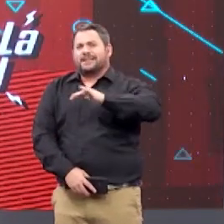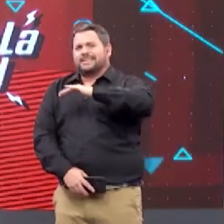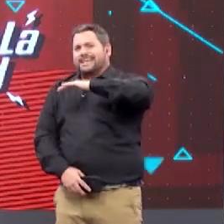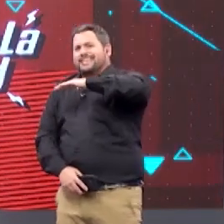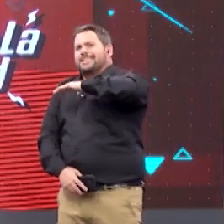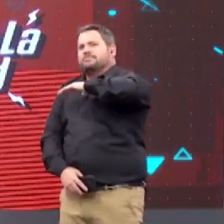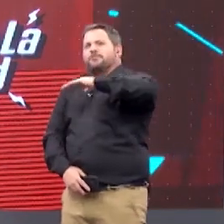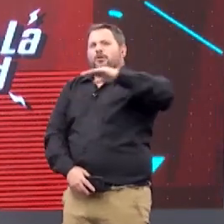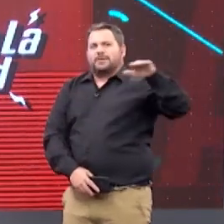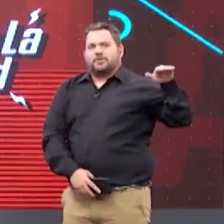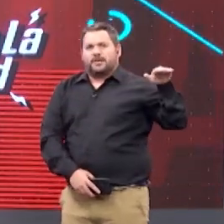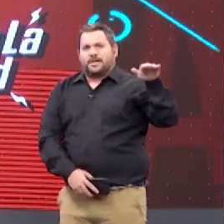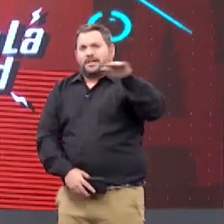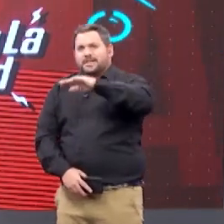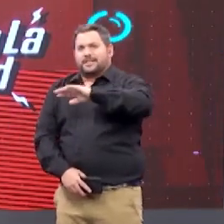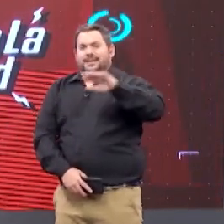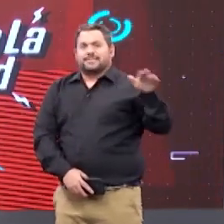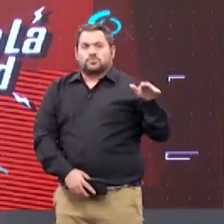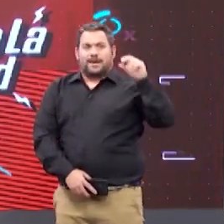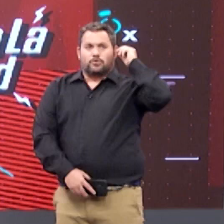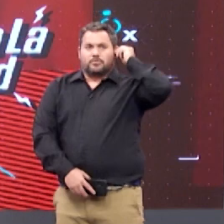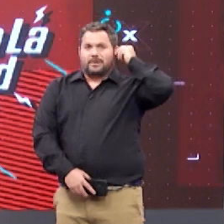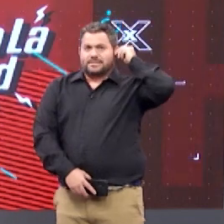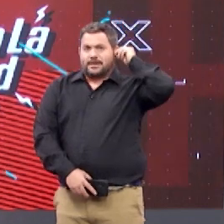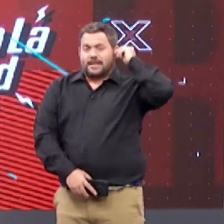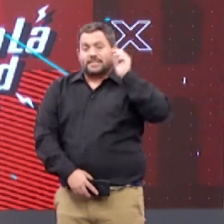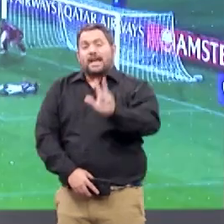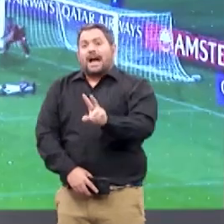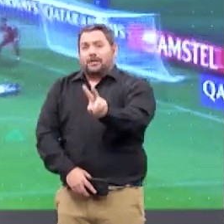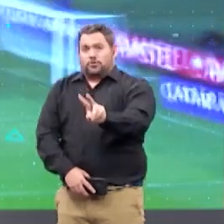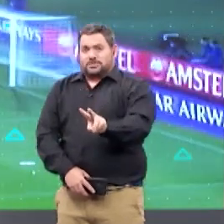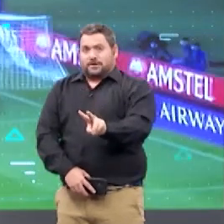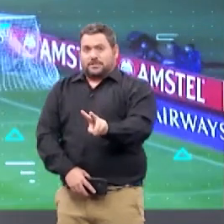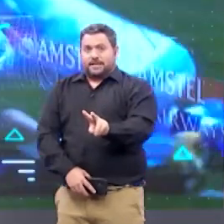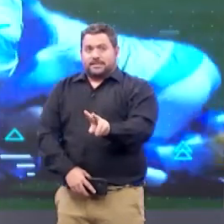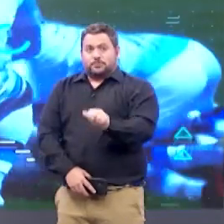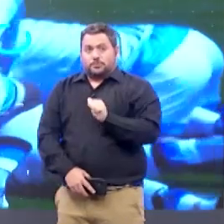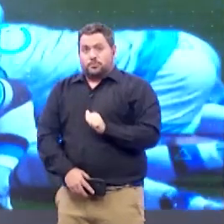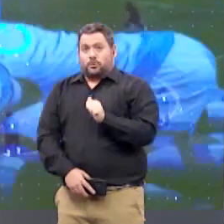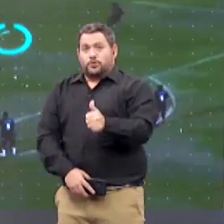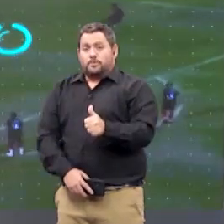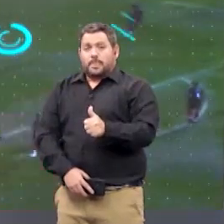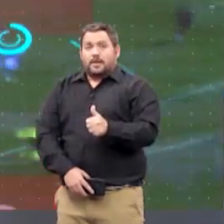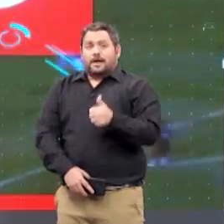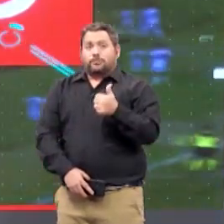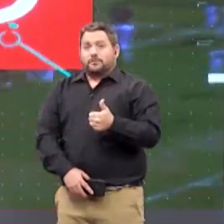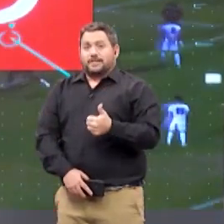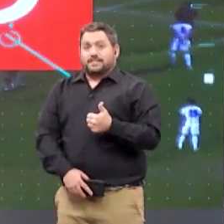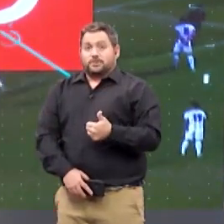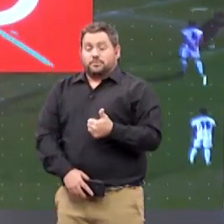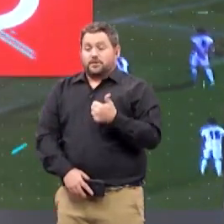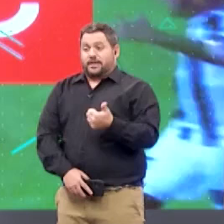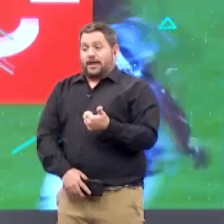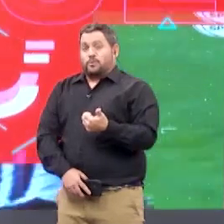edad y casi me parece de la misma forma, ¿no? De realizar su laburo, me parece así. Hay dos cosas para contar del clásico. Número uno,